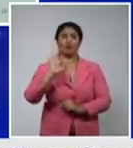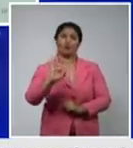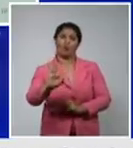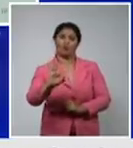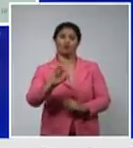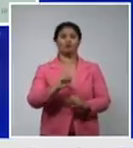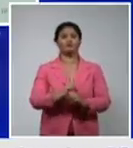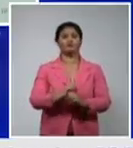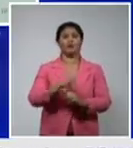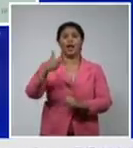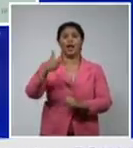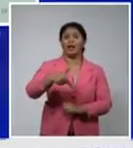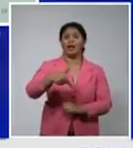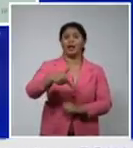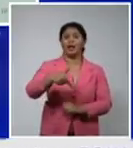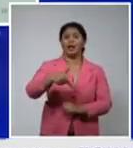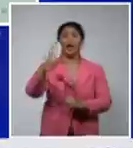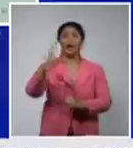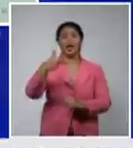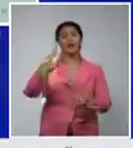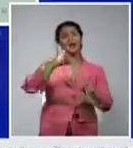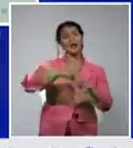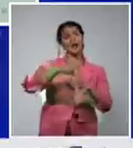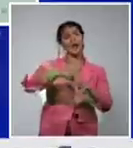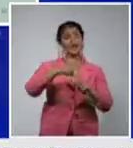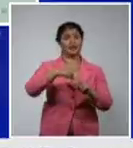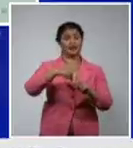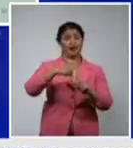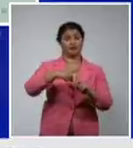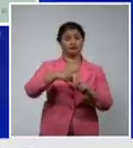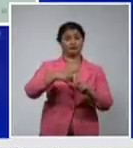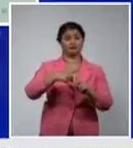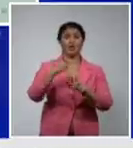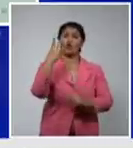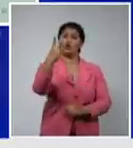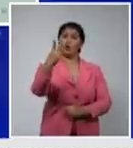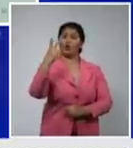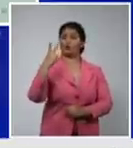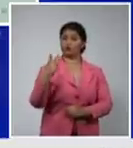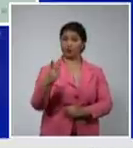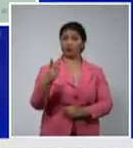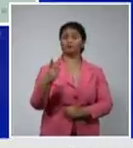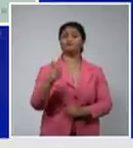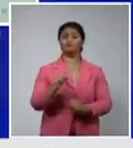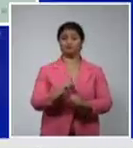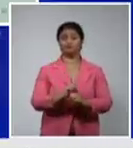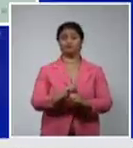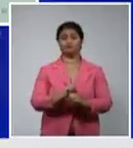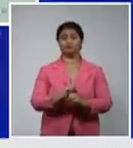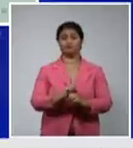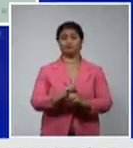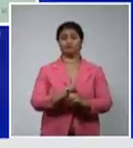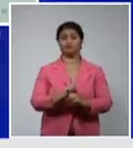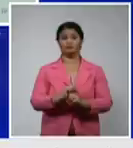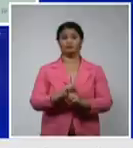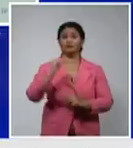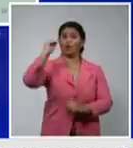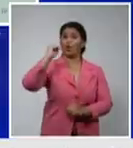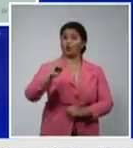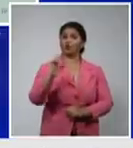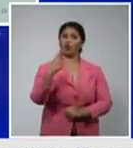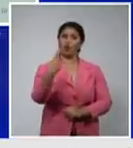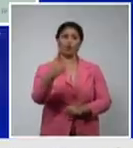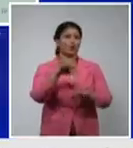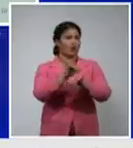Jatibonico con 3, Daica y Baiguán con 2 cada uno, y Tahuasco con 1 caso, también con una